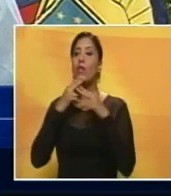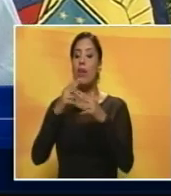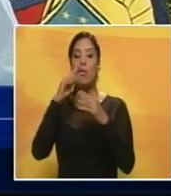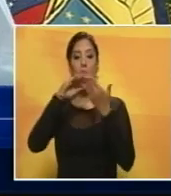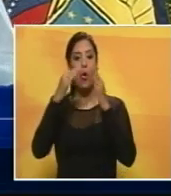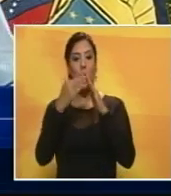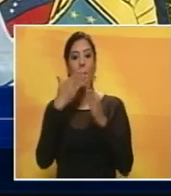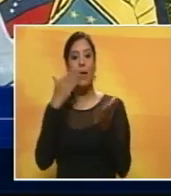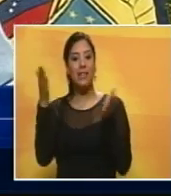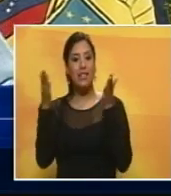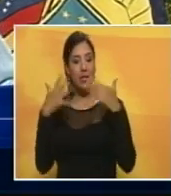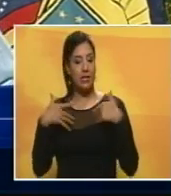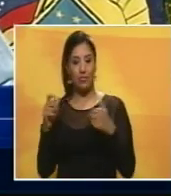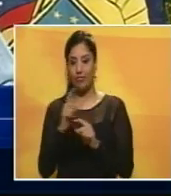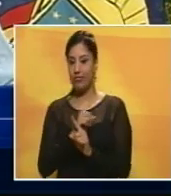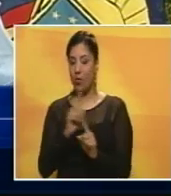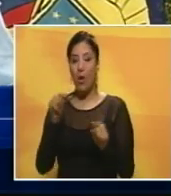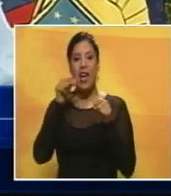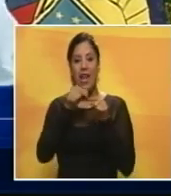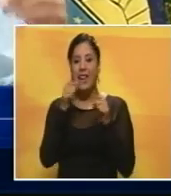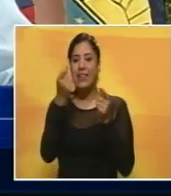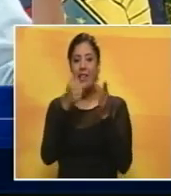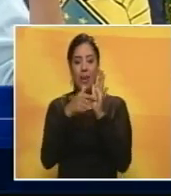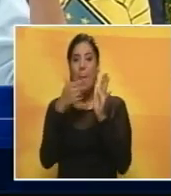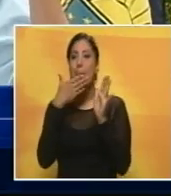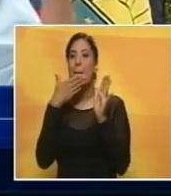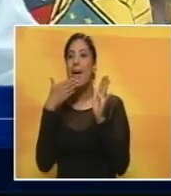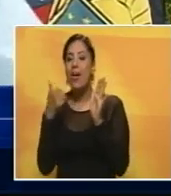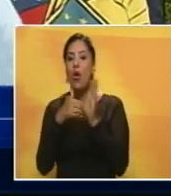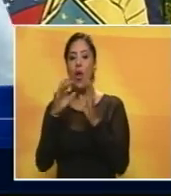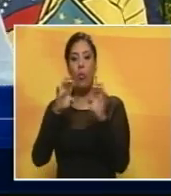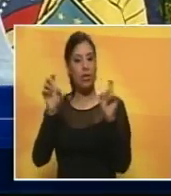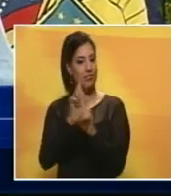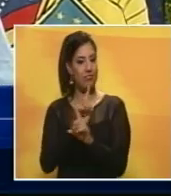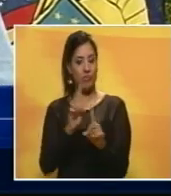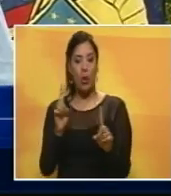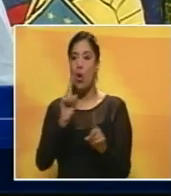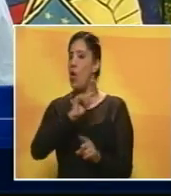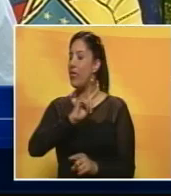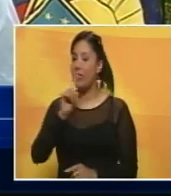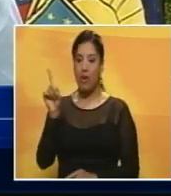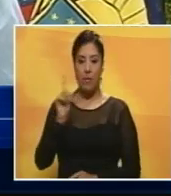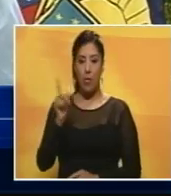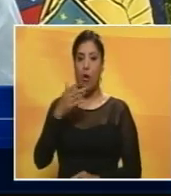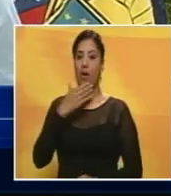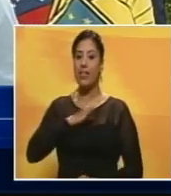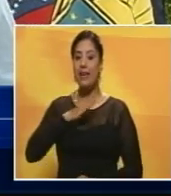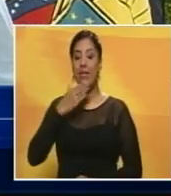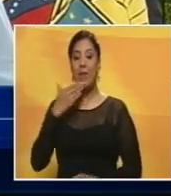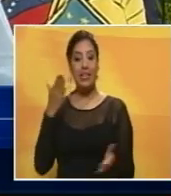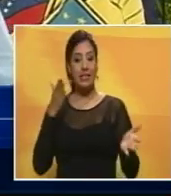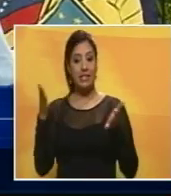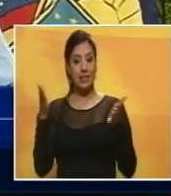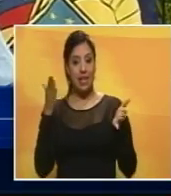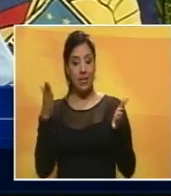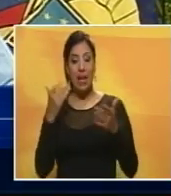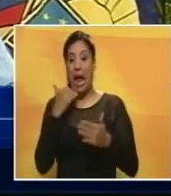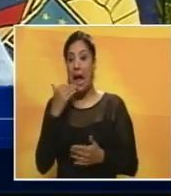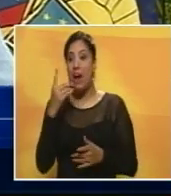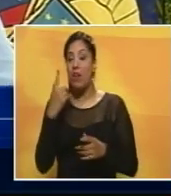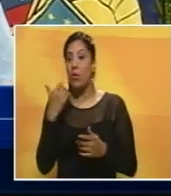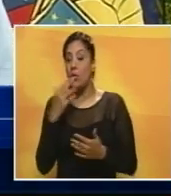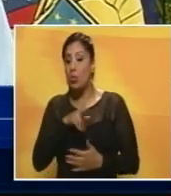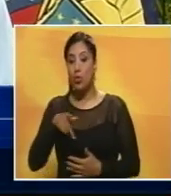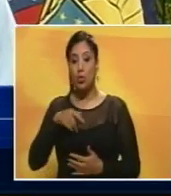comunidad y tener un mejor servicio de salud, no es para poder tener un mejor servicio de educación, no es para poder tener un mejor servicio en ninguna